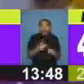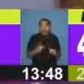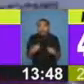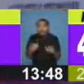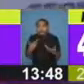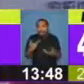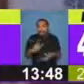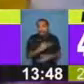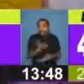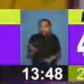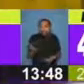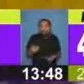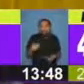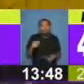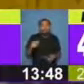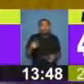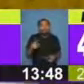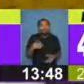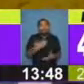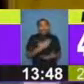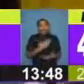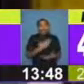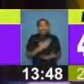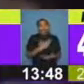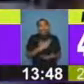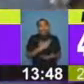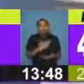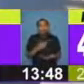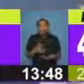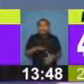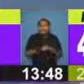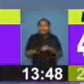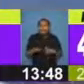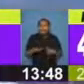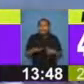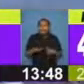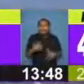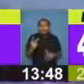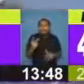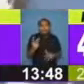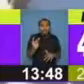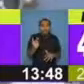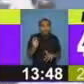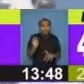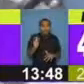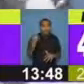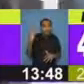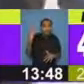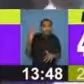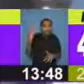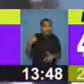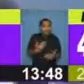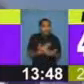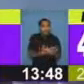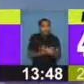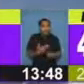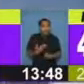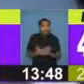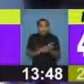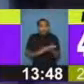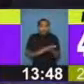comunidad. Y es lamentable que estén pasando por esta situación. Hemos planteado hace más de 2 meses, hemos pedido que se solucione, que se